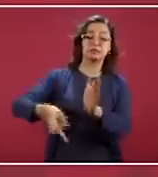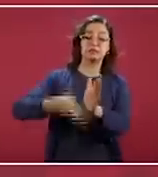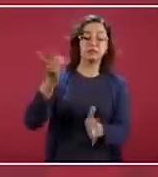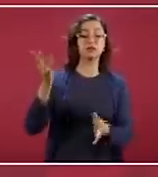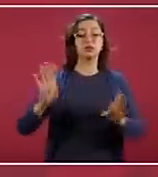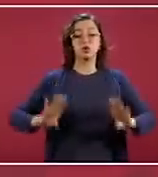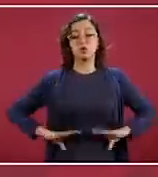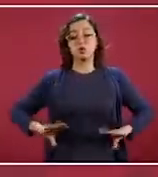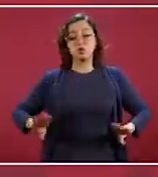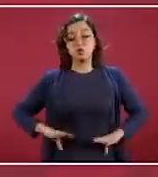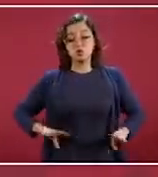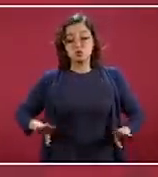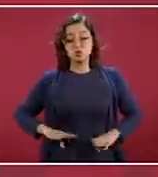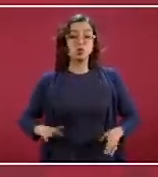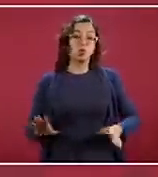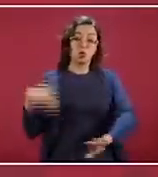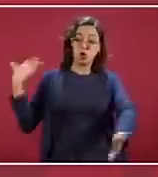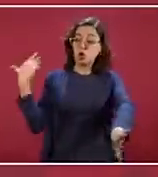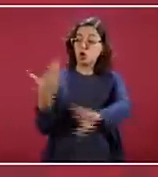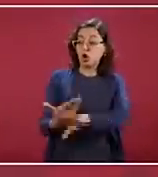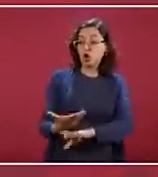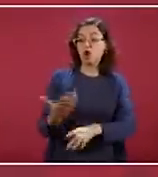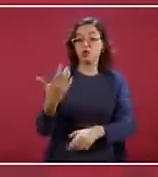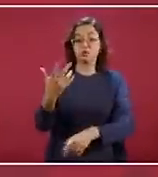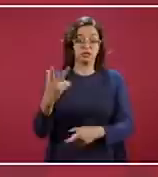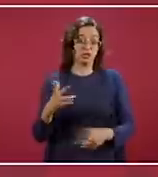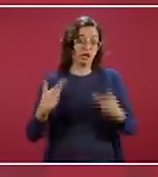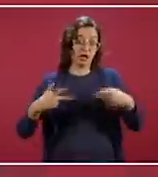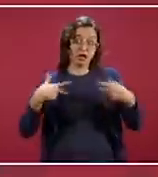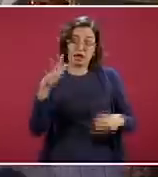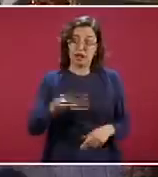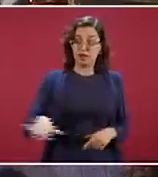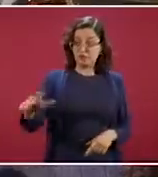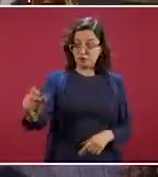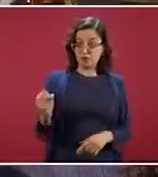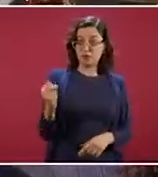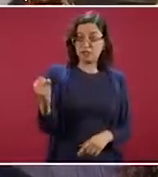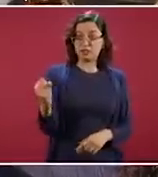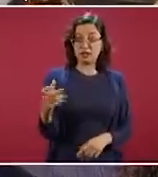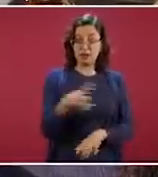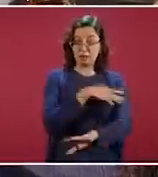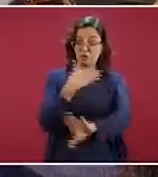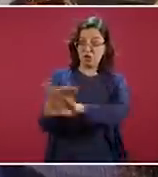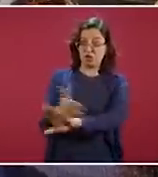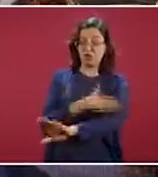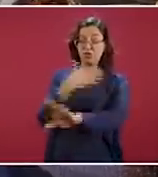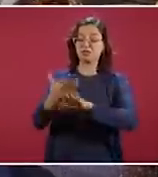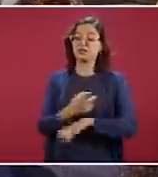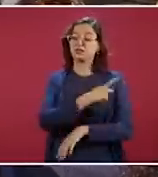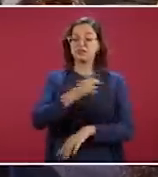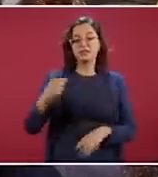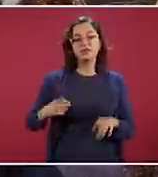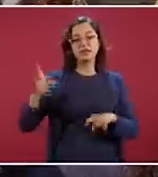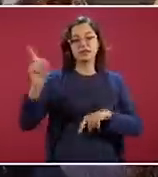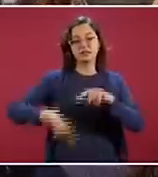estas prácticas antidemocráticas se tienen que ir quitando, pero todos tenemos que ayudar,